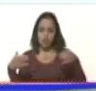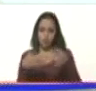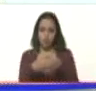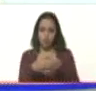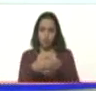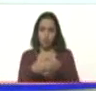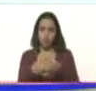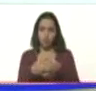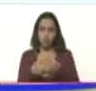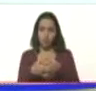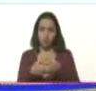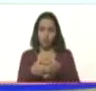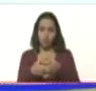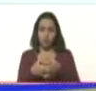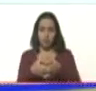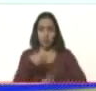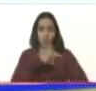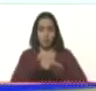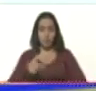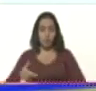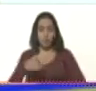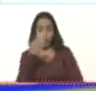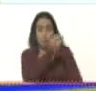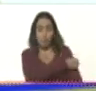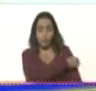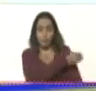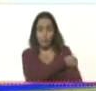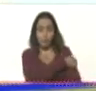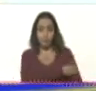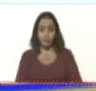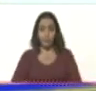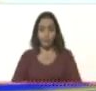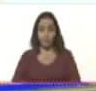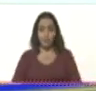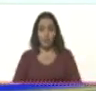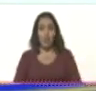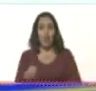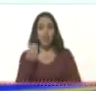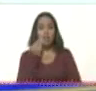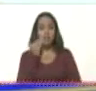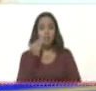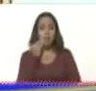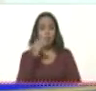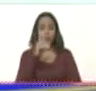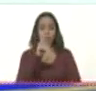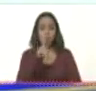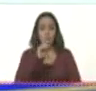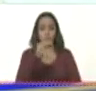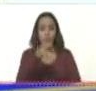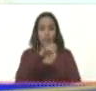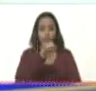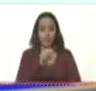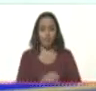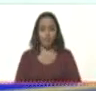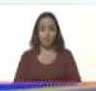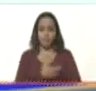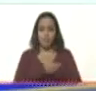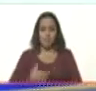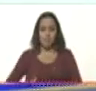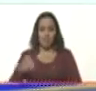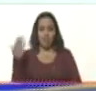de fantoches. El imbécil de Iván Duque, que tiene encendido ese país, que nadie lo